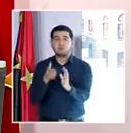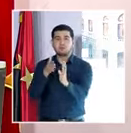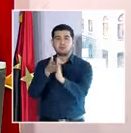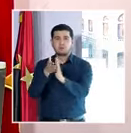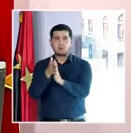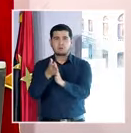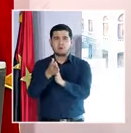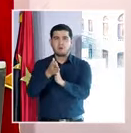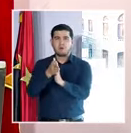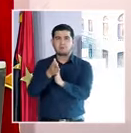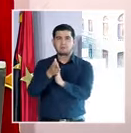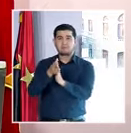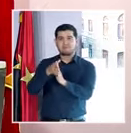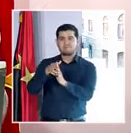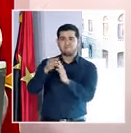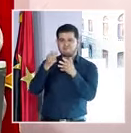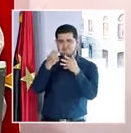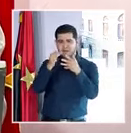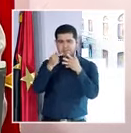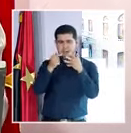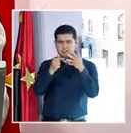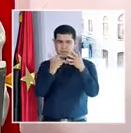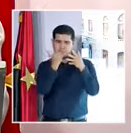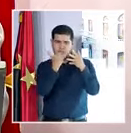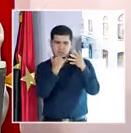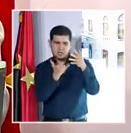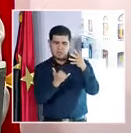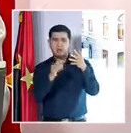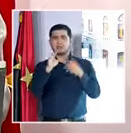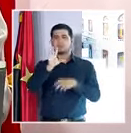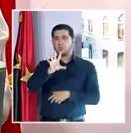tenemos un porcentaje de ejecución del